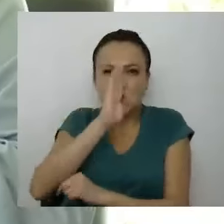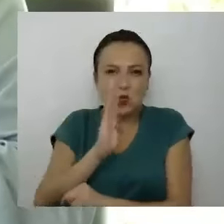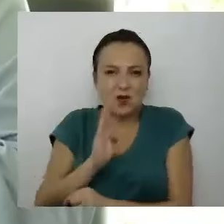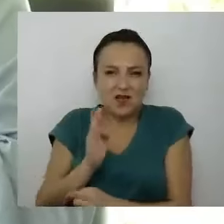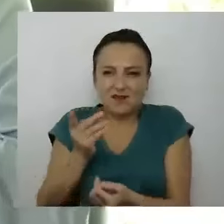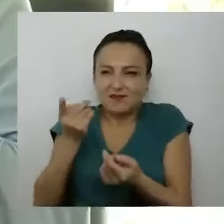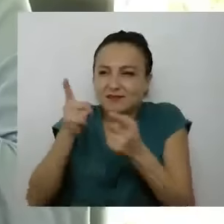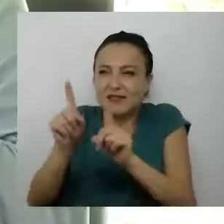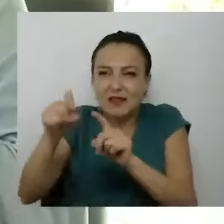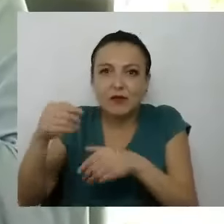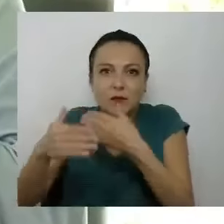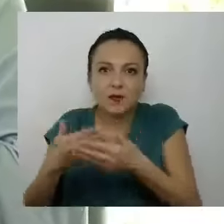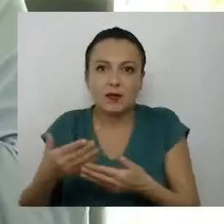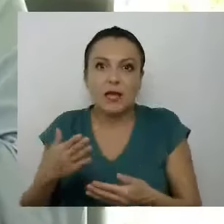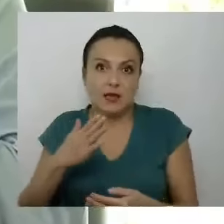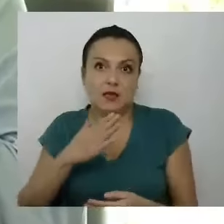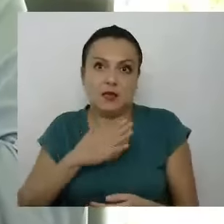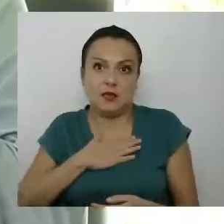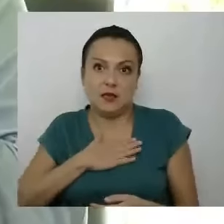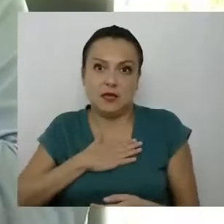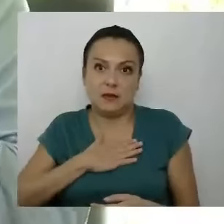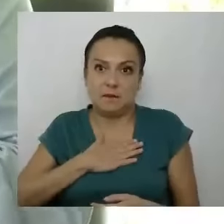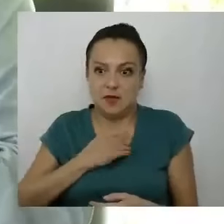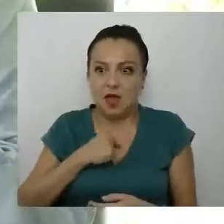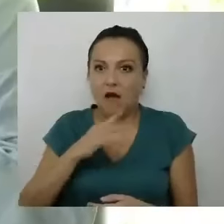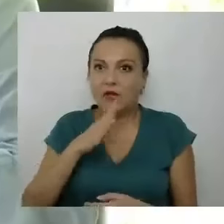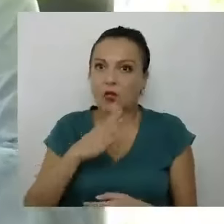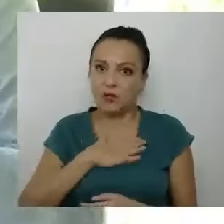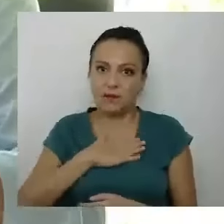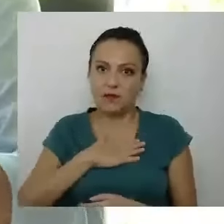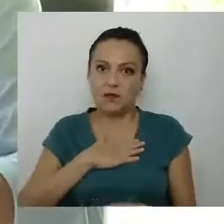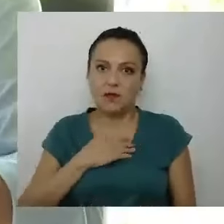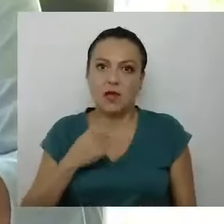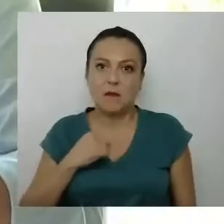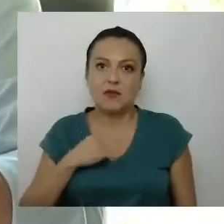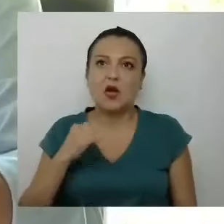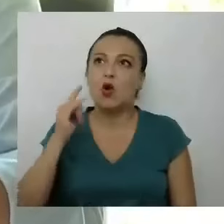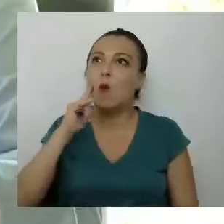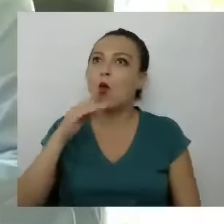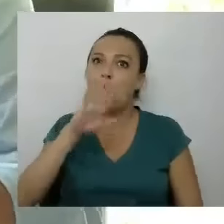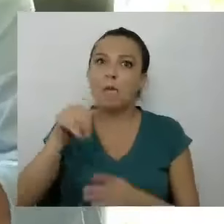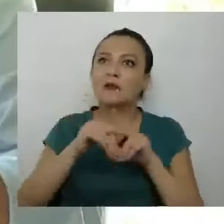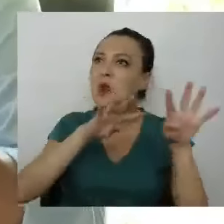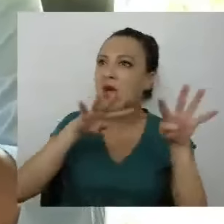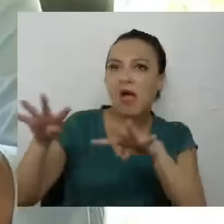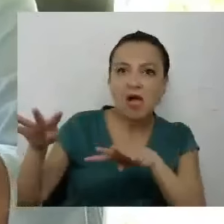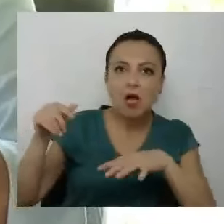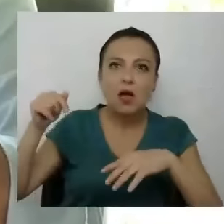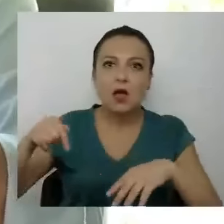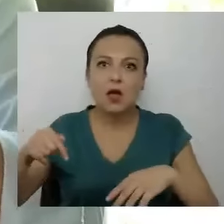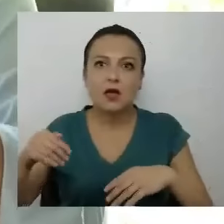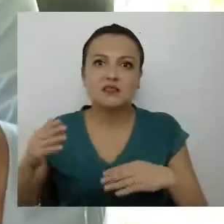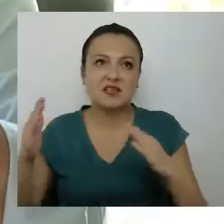sido, por lo menos en lo que a mí se trata. A mí se me montó un show mediático, a esta casa